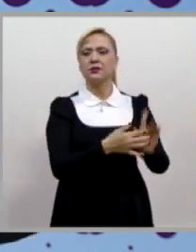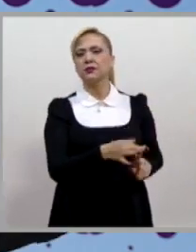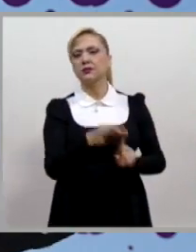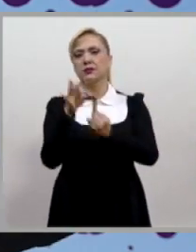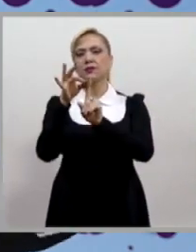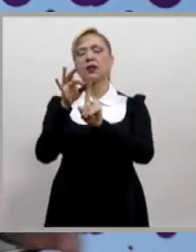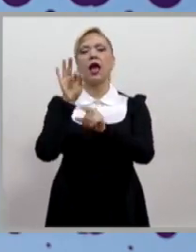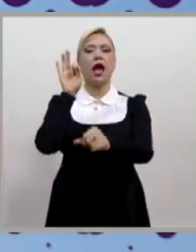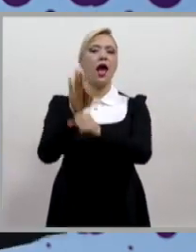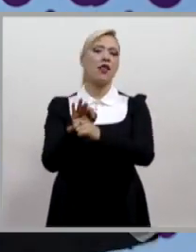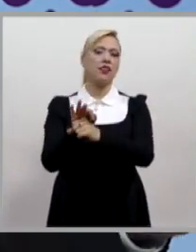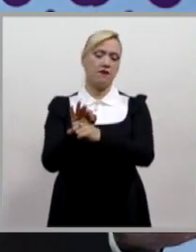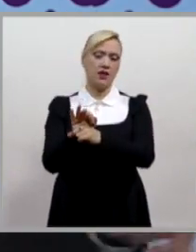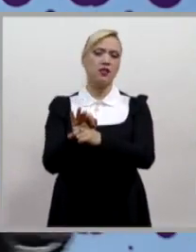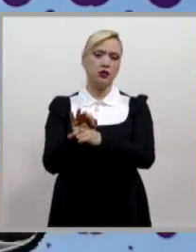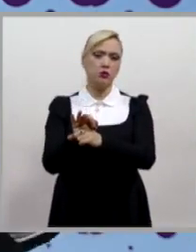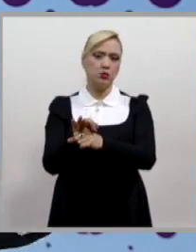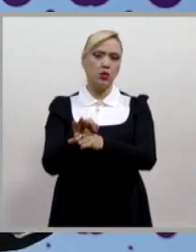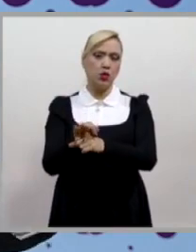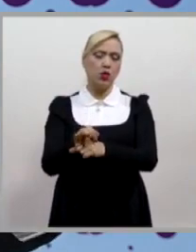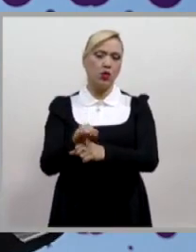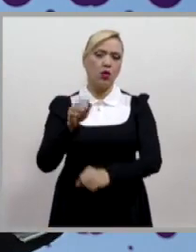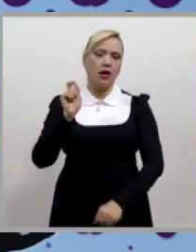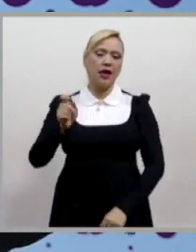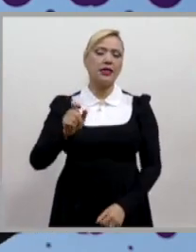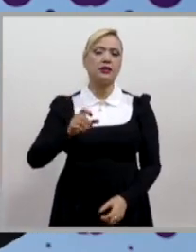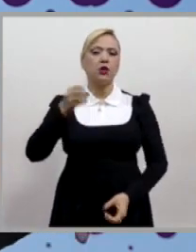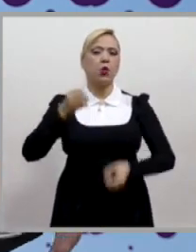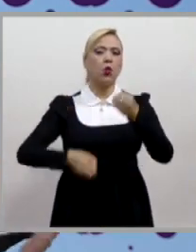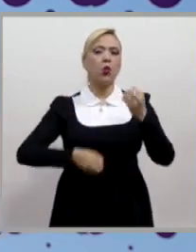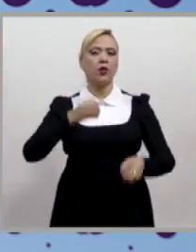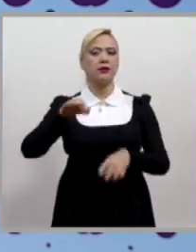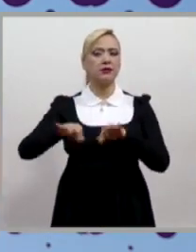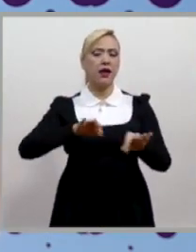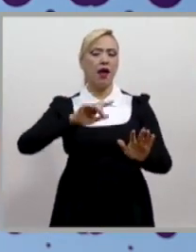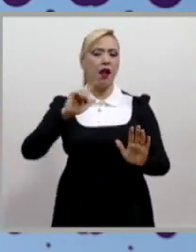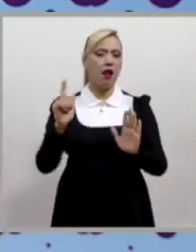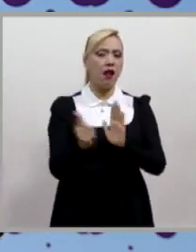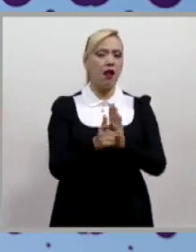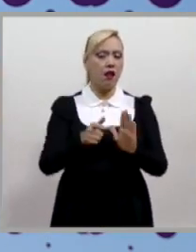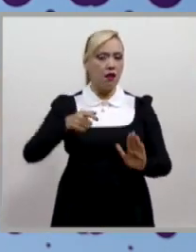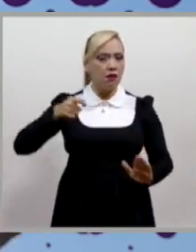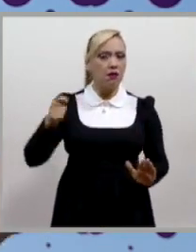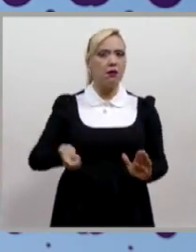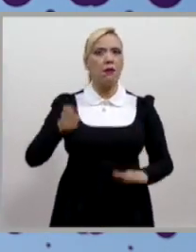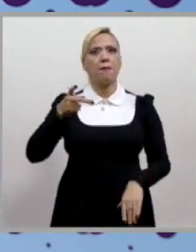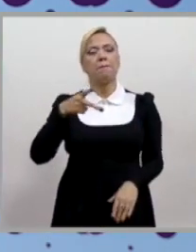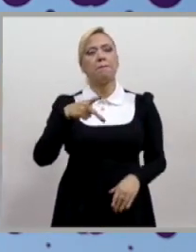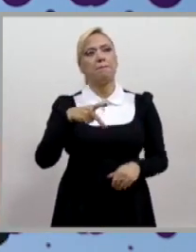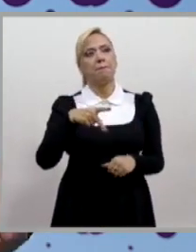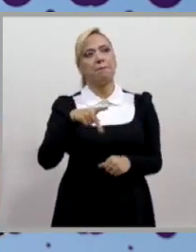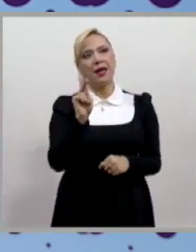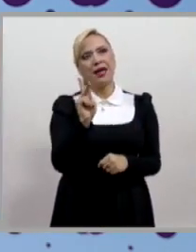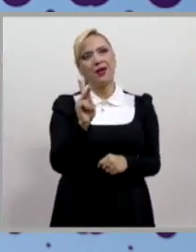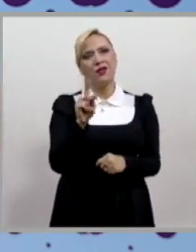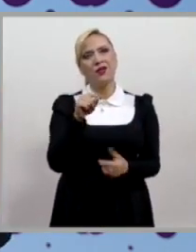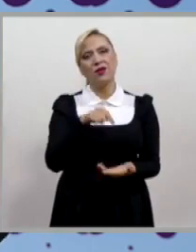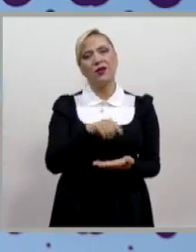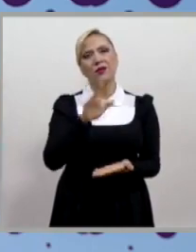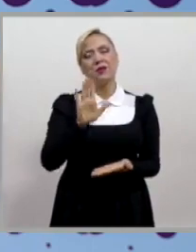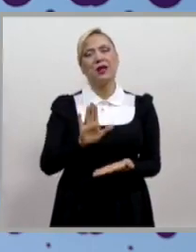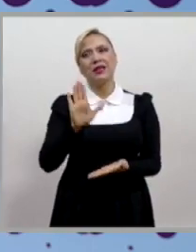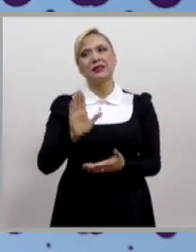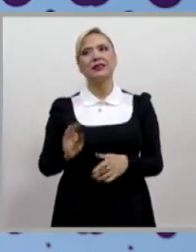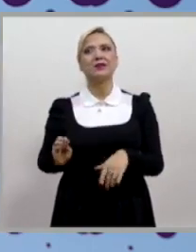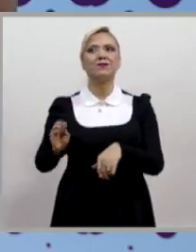del activismo judicial. A mí no me gusta la expresión de activismo judicial, a mí me parece que la expresión de activismo es una expresión que ha sido acuñada,